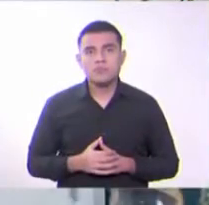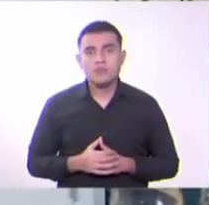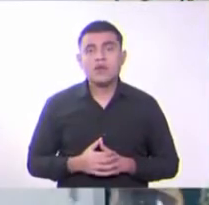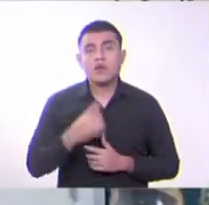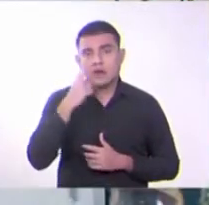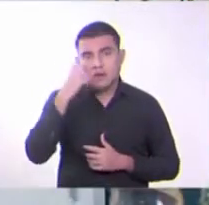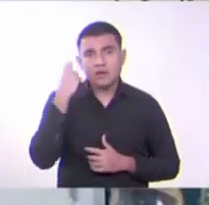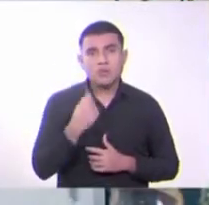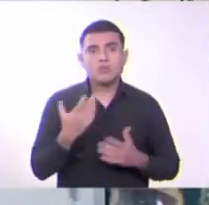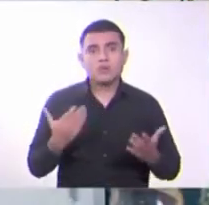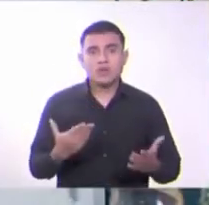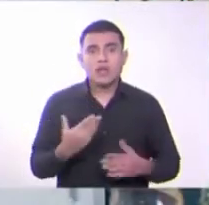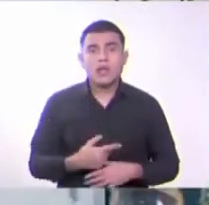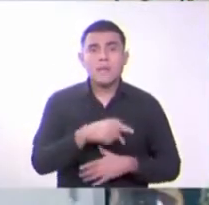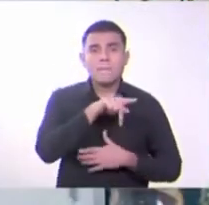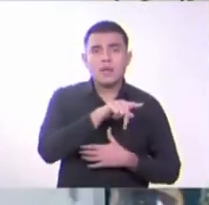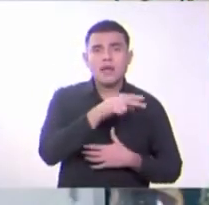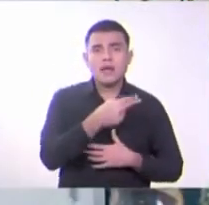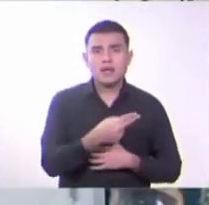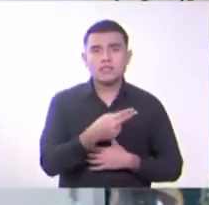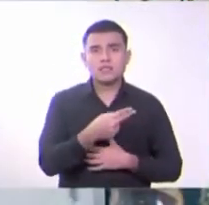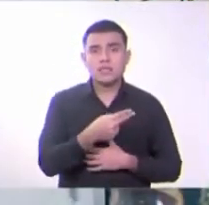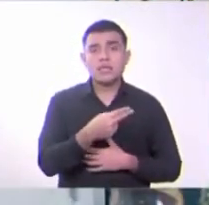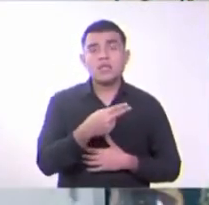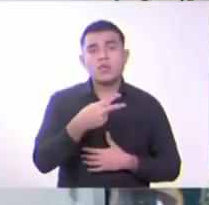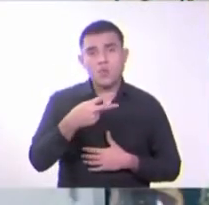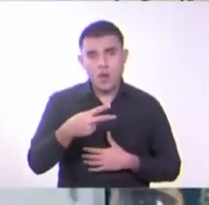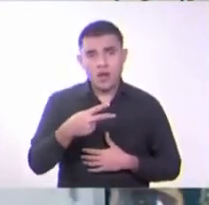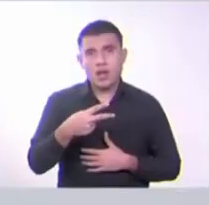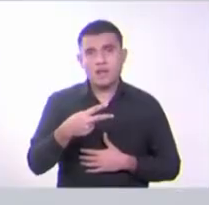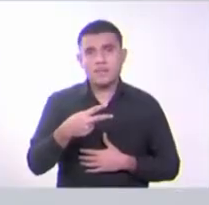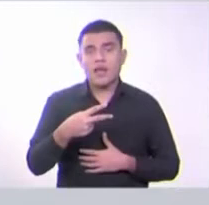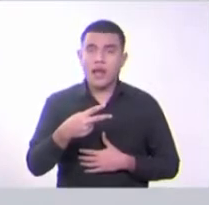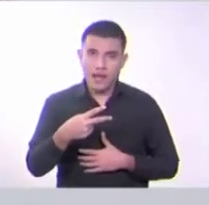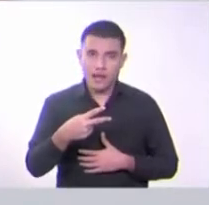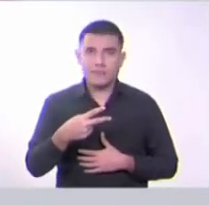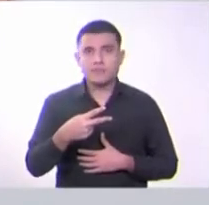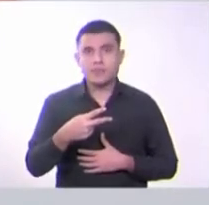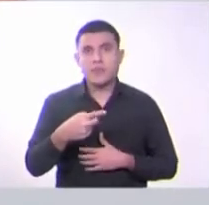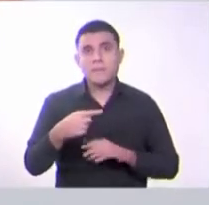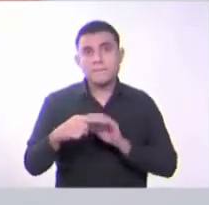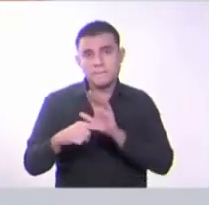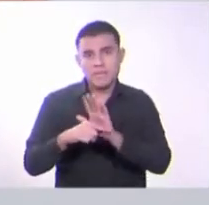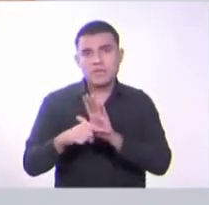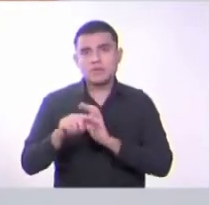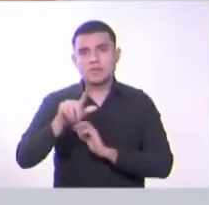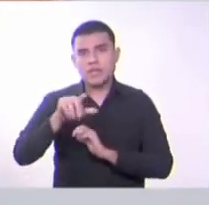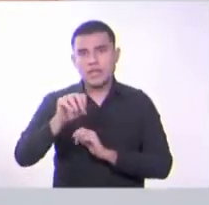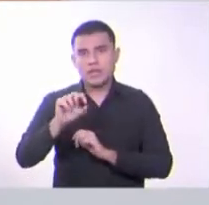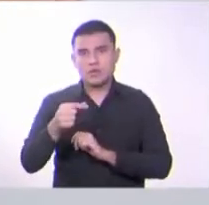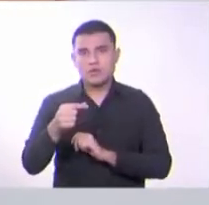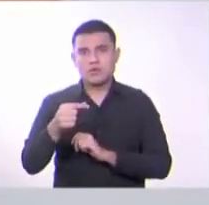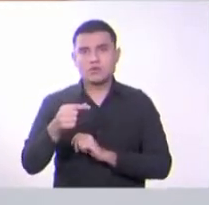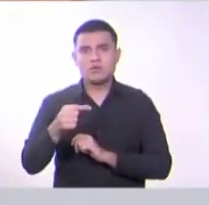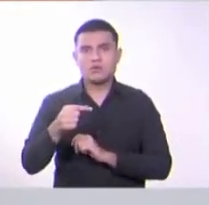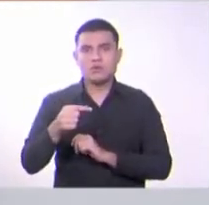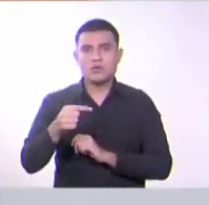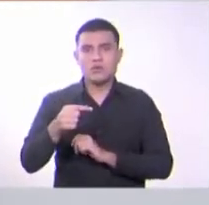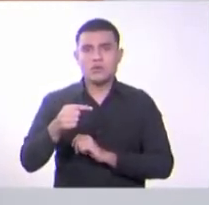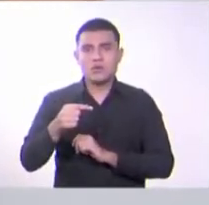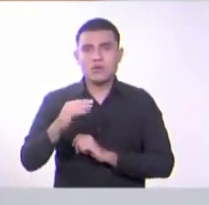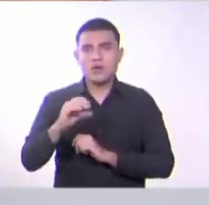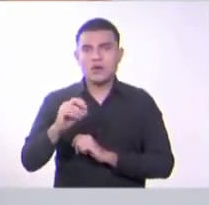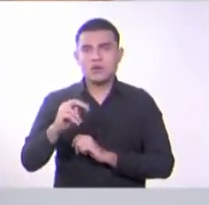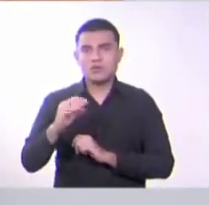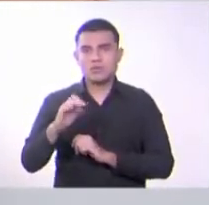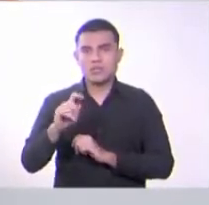Recordemos que el pH es igual a menos el logaritmo de la